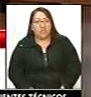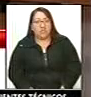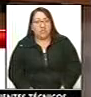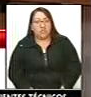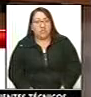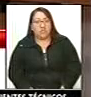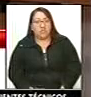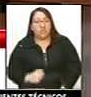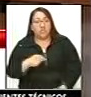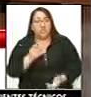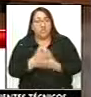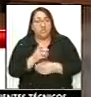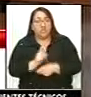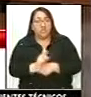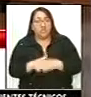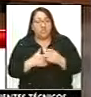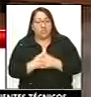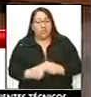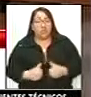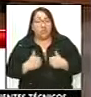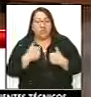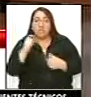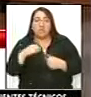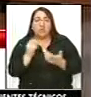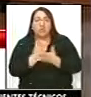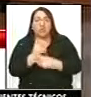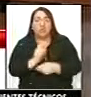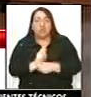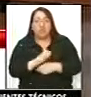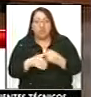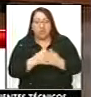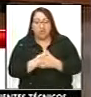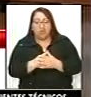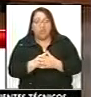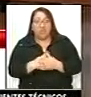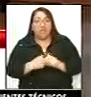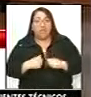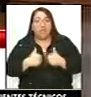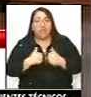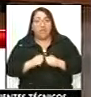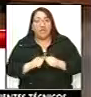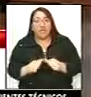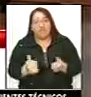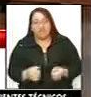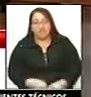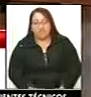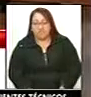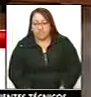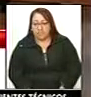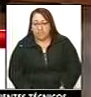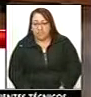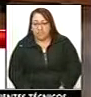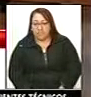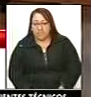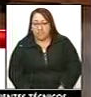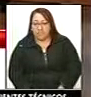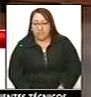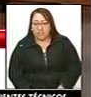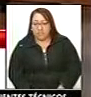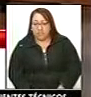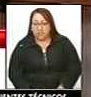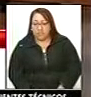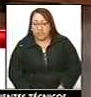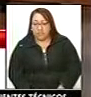Necesitamos una educación no tanto para la vida, necesitamos una educación durante toda la vida. La escuela no solo debe